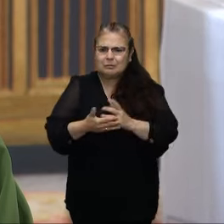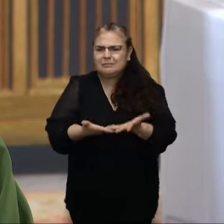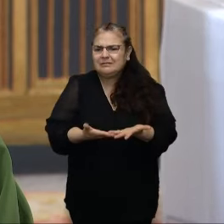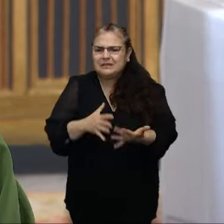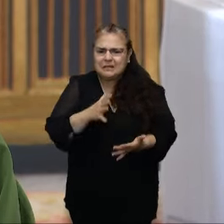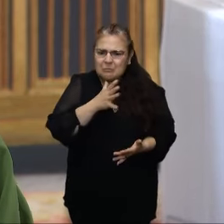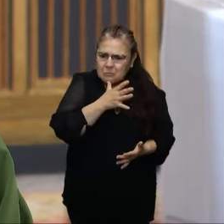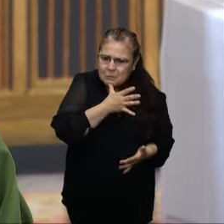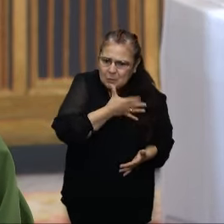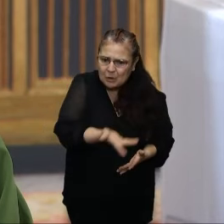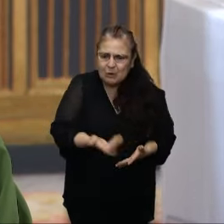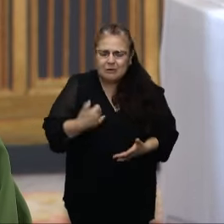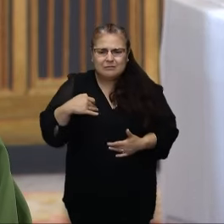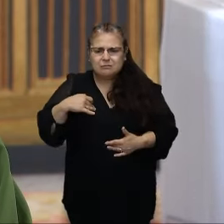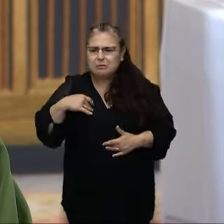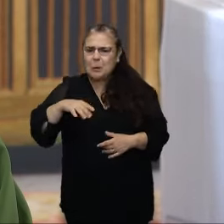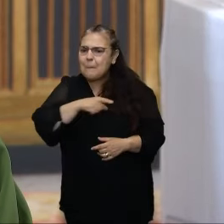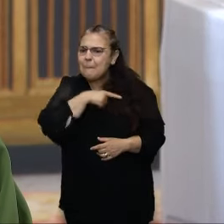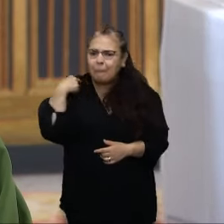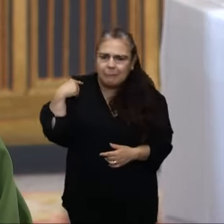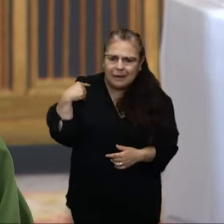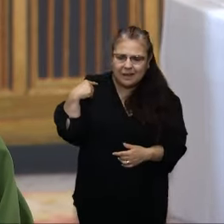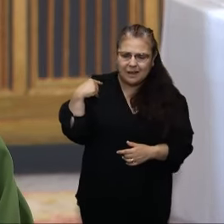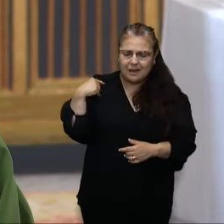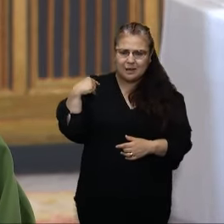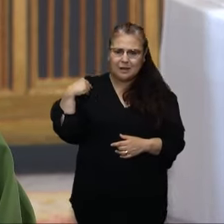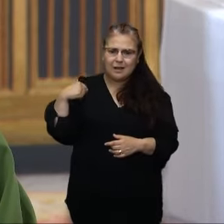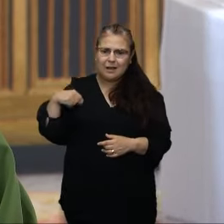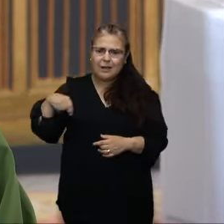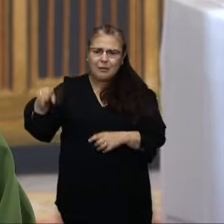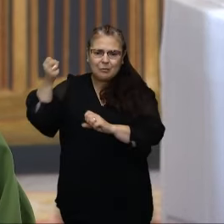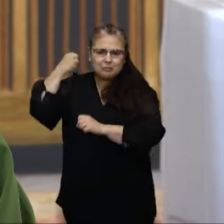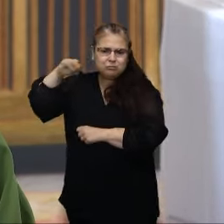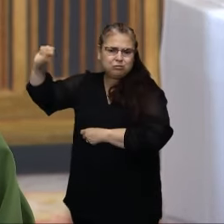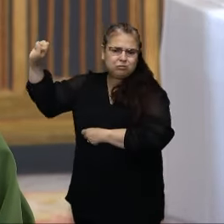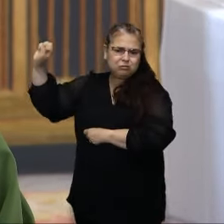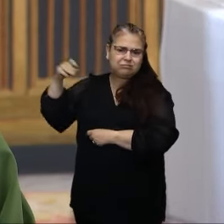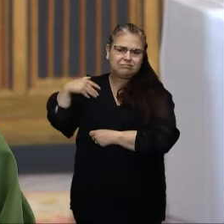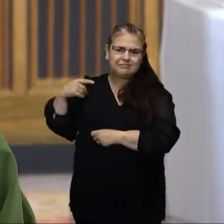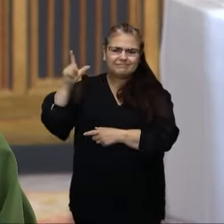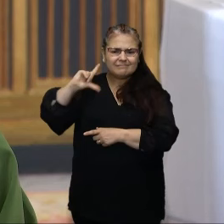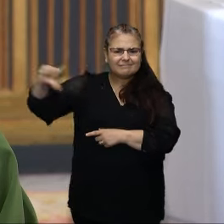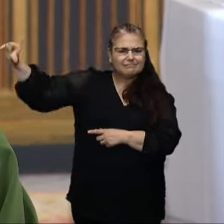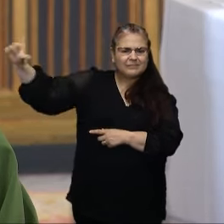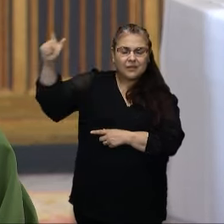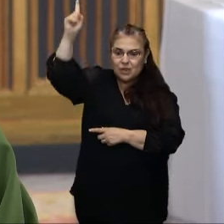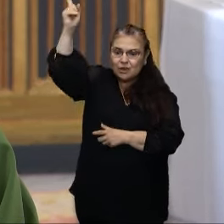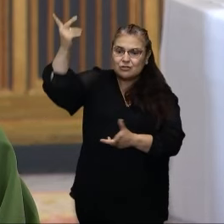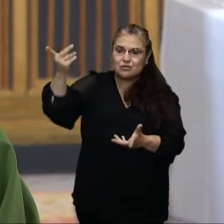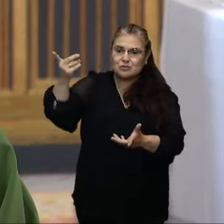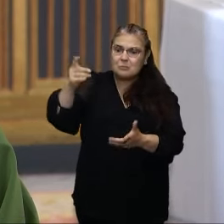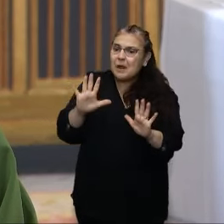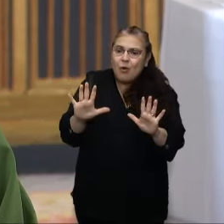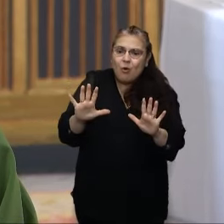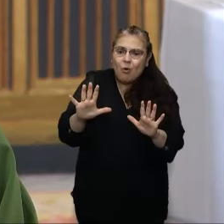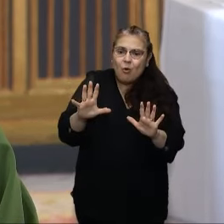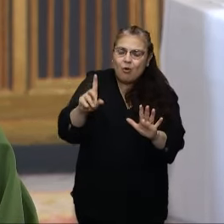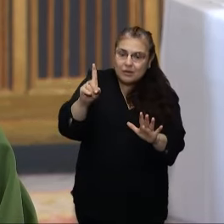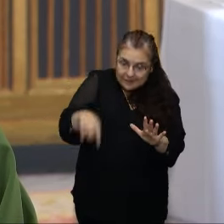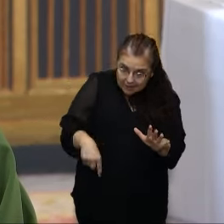infidelidad, ese pecado, ese alejamiento de Dios. Pero al mismo tiempo es un tiempo de